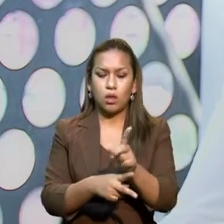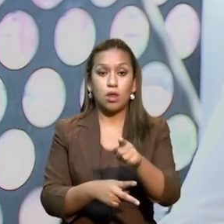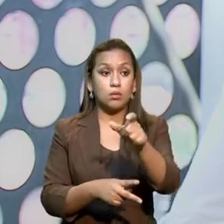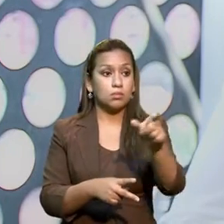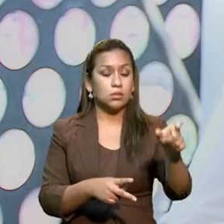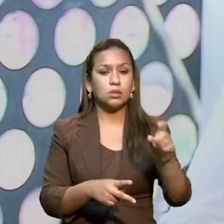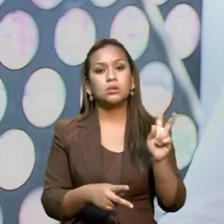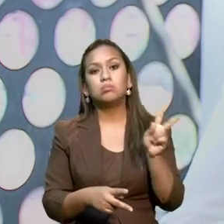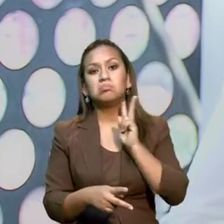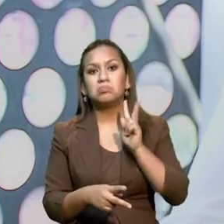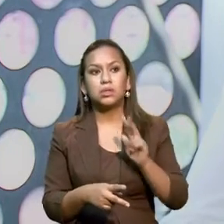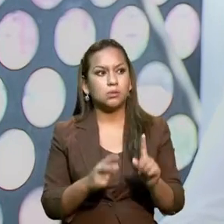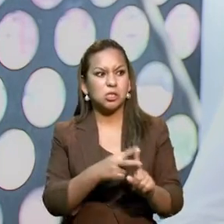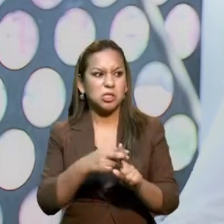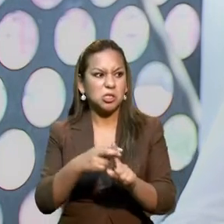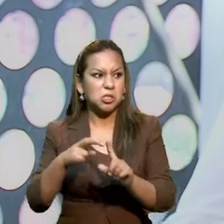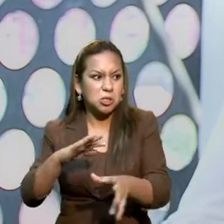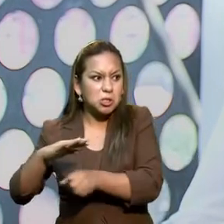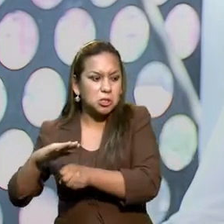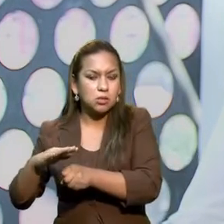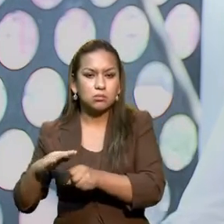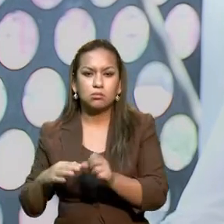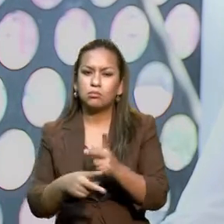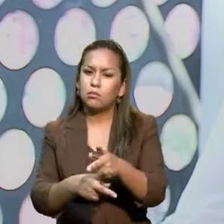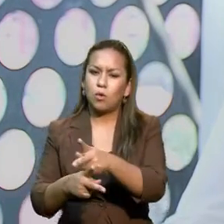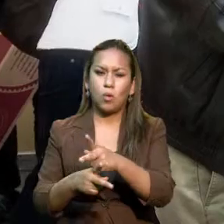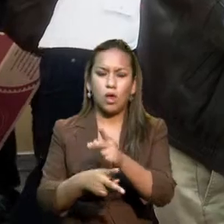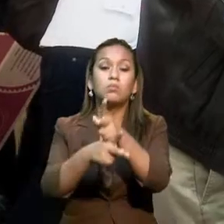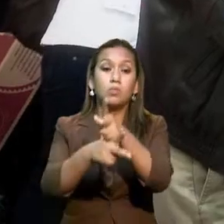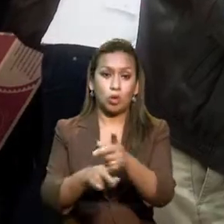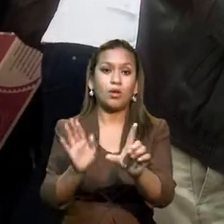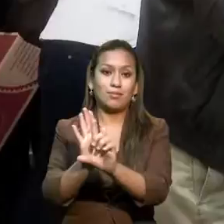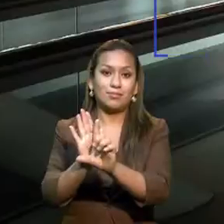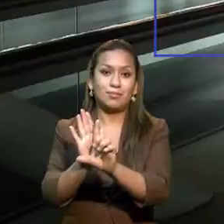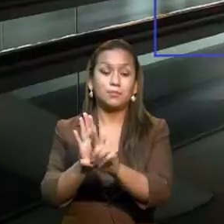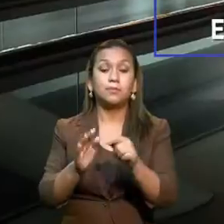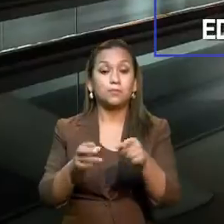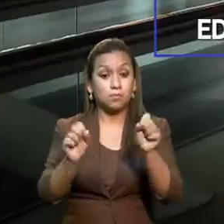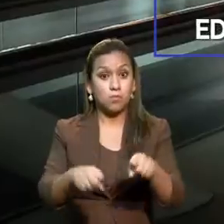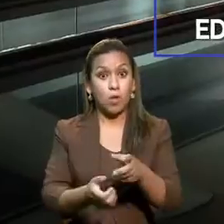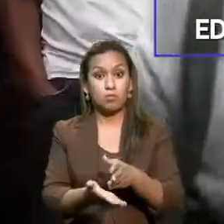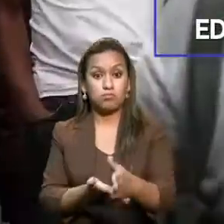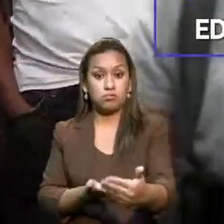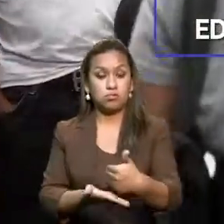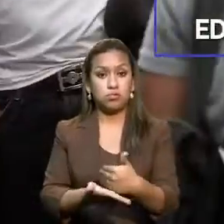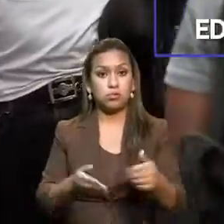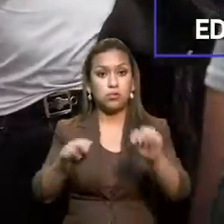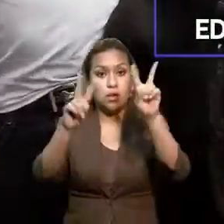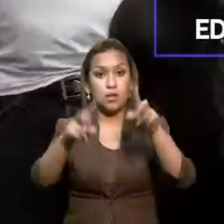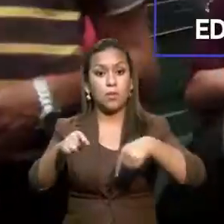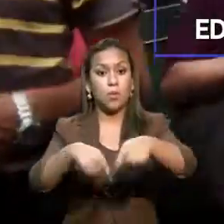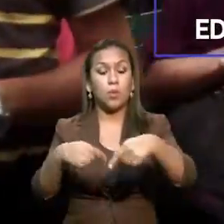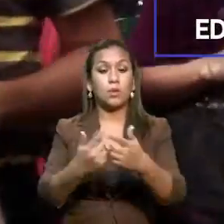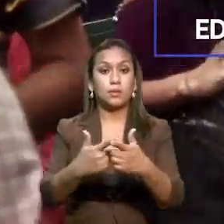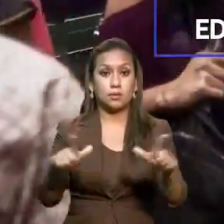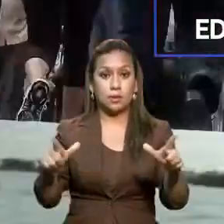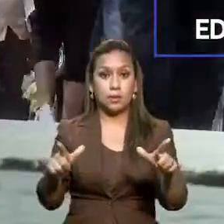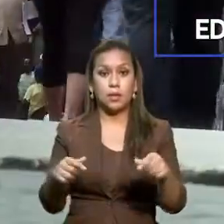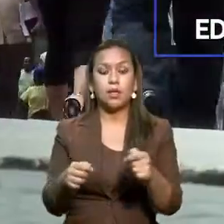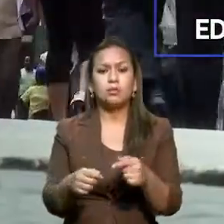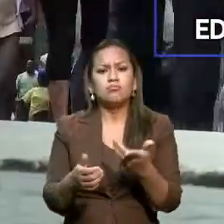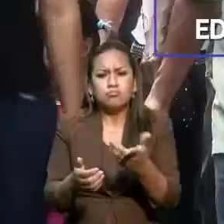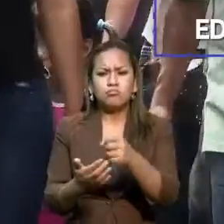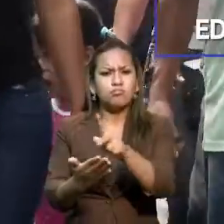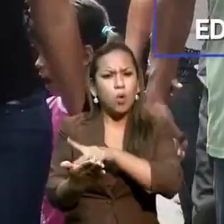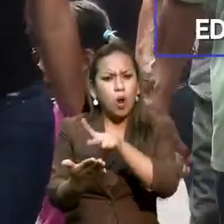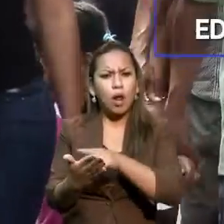y proteger a las personas víctimas de trata y tráfico de personas. La ley permitirá el acceso de personas en situación de movilidad